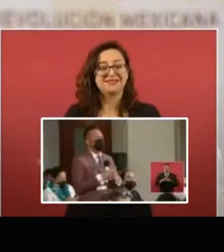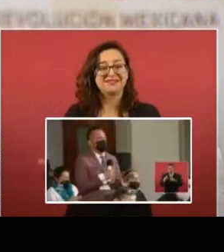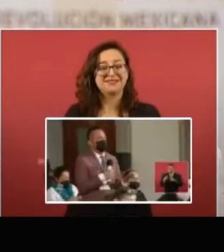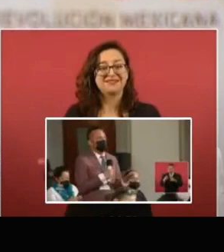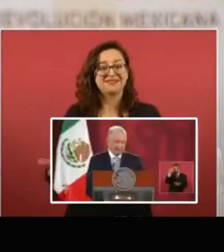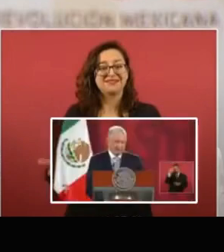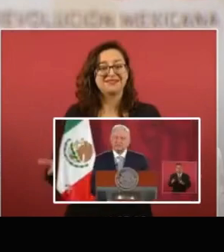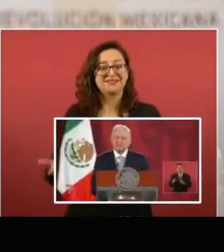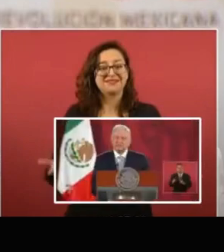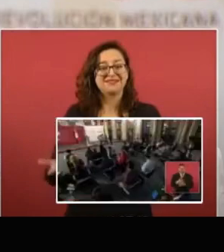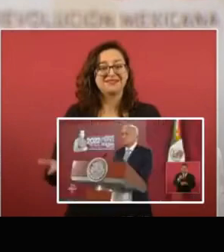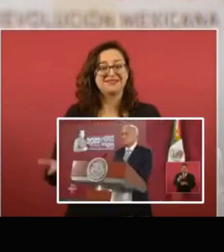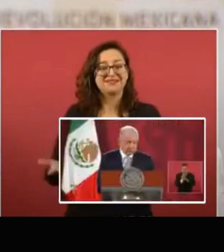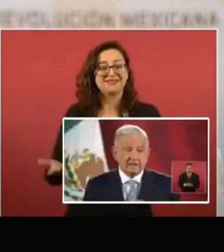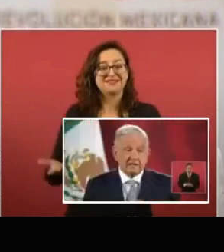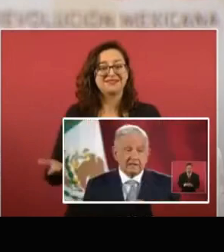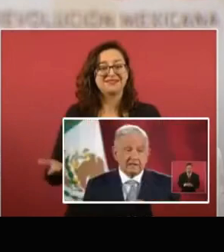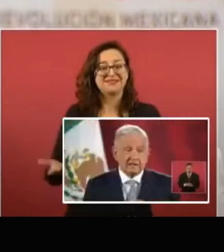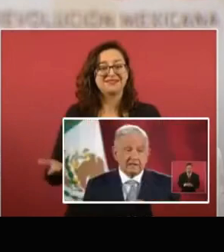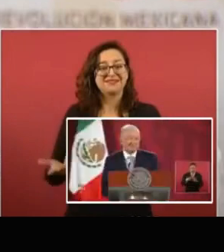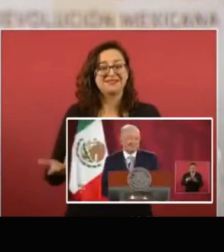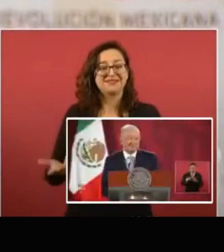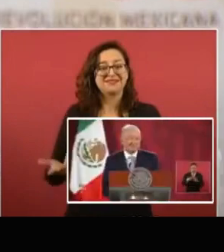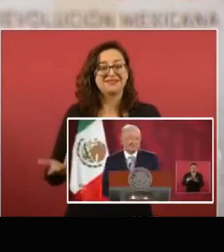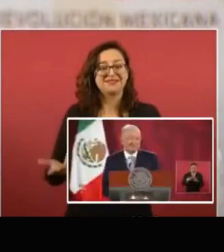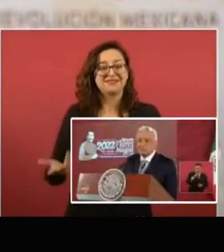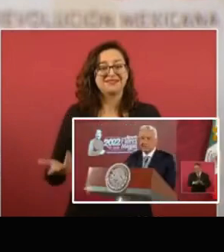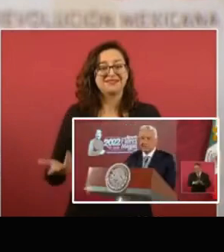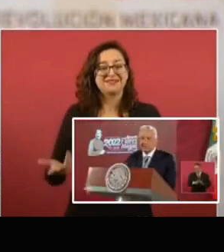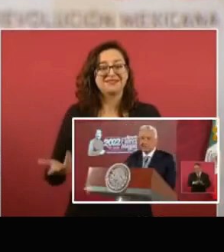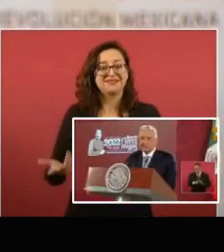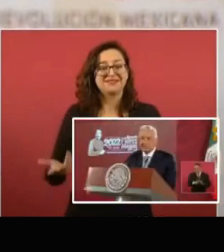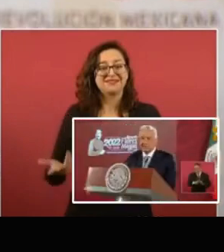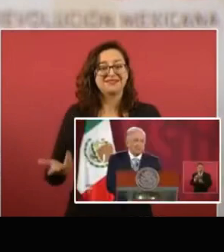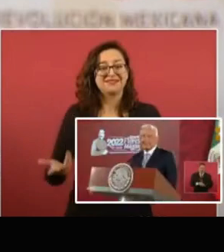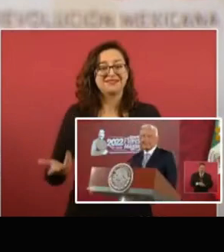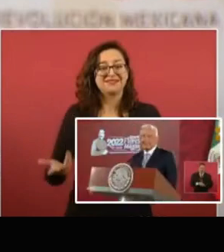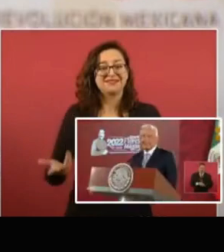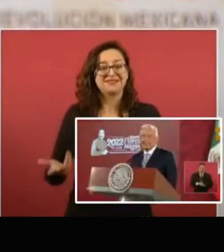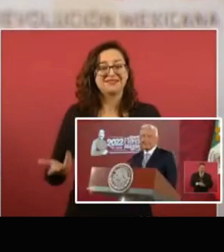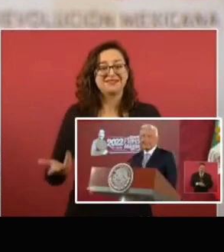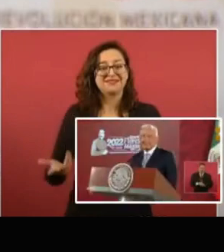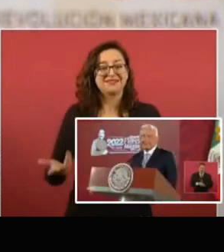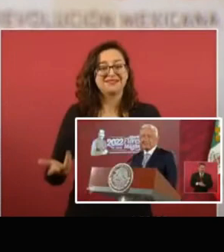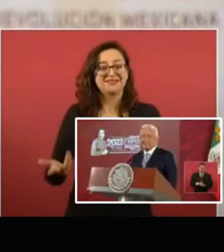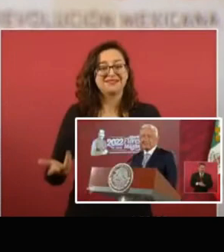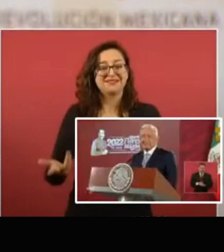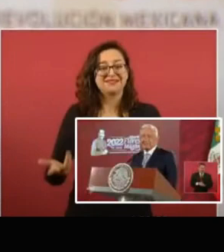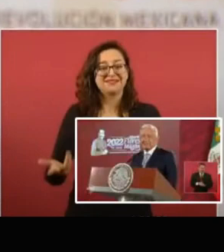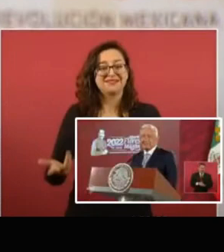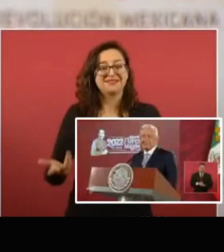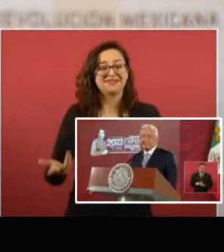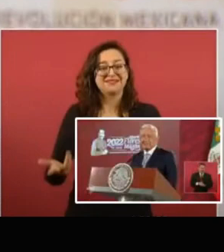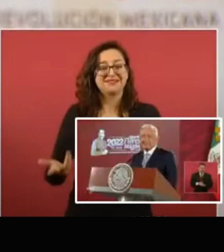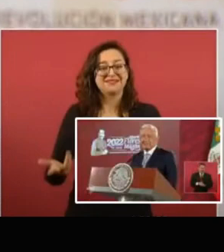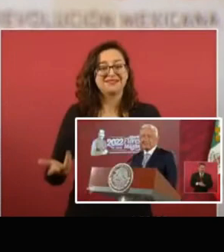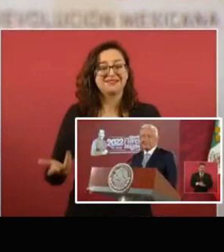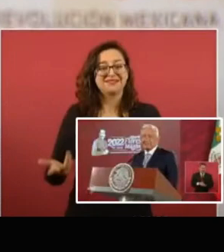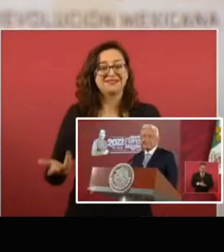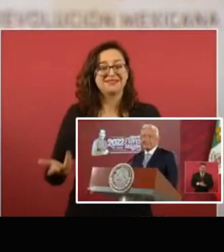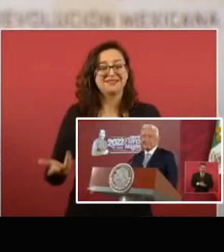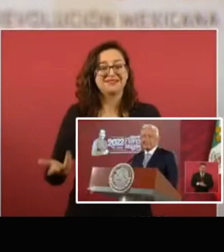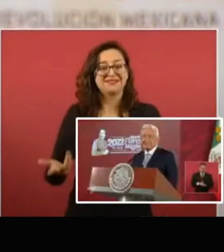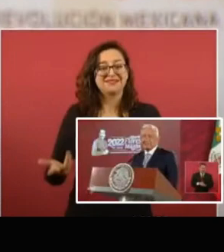ciegamente se les olvidó lo que es ser periodistas desgraciadamente a ese nivel hemos